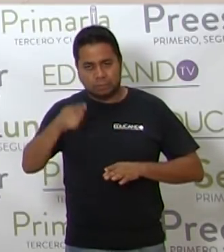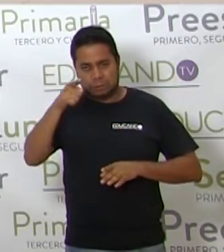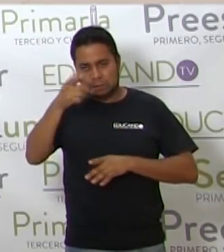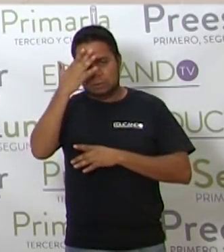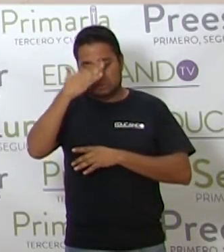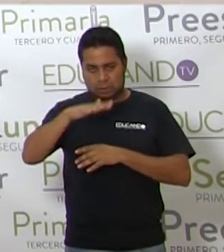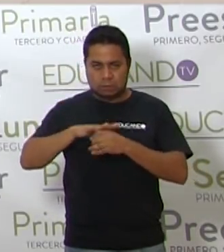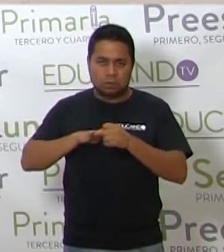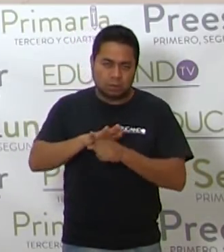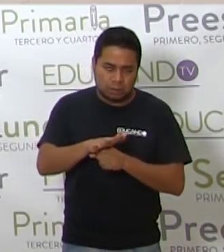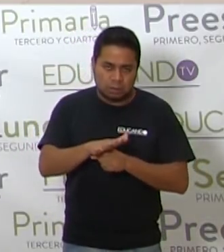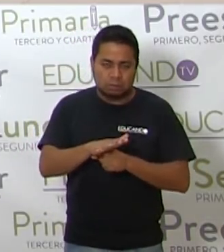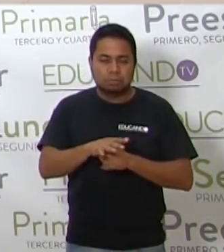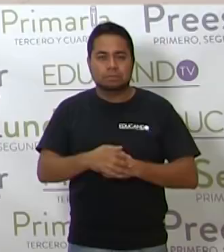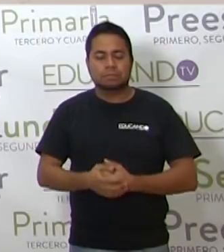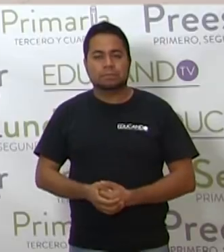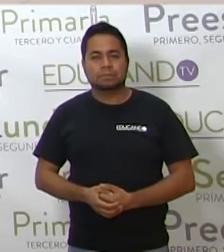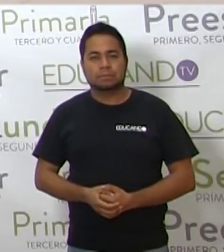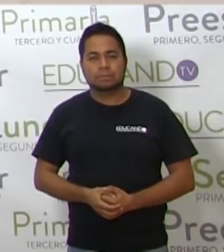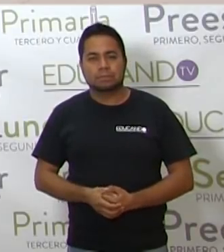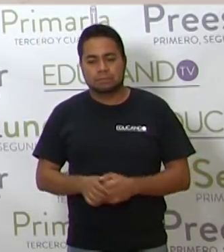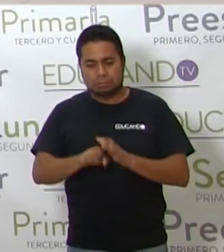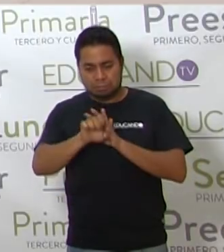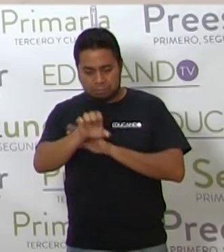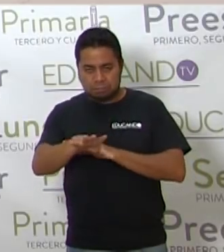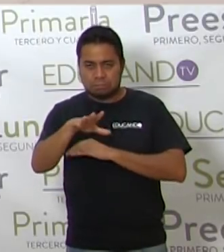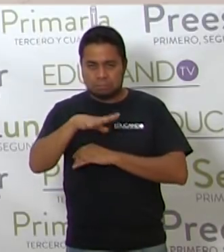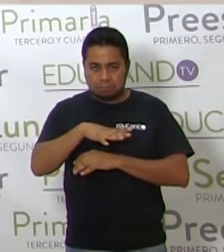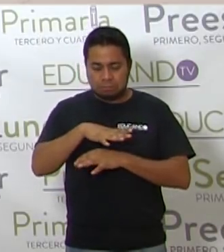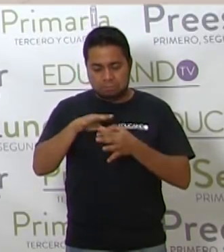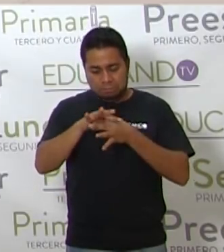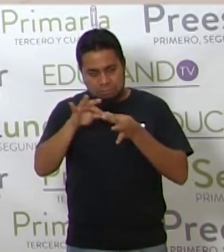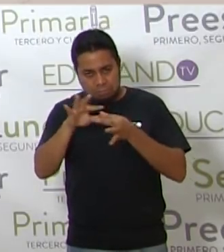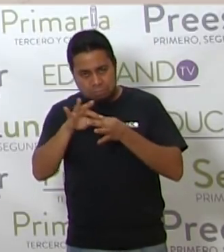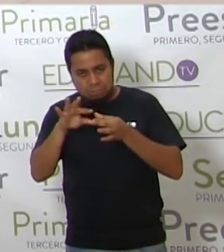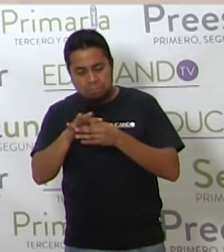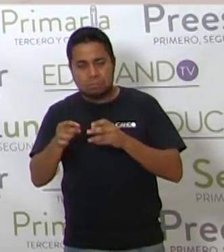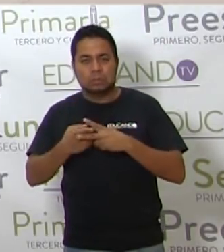ya conoces. Tiene una introducción,